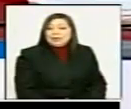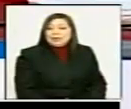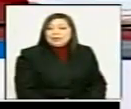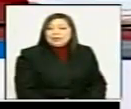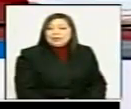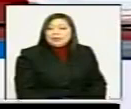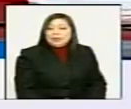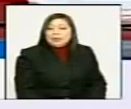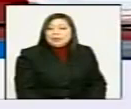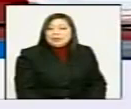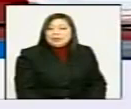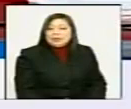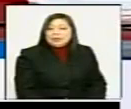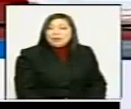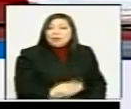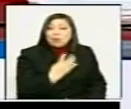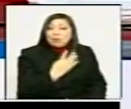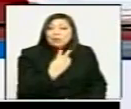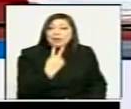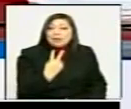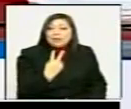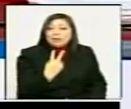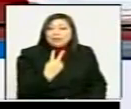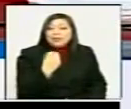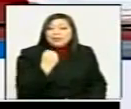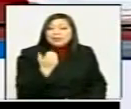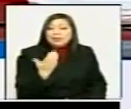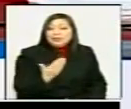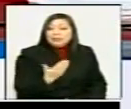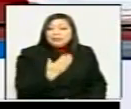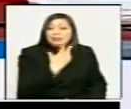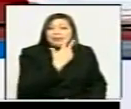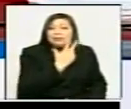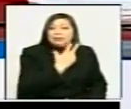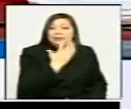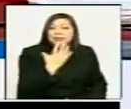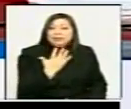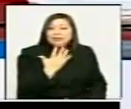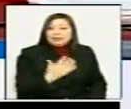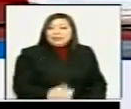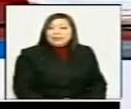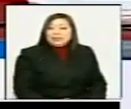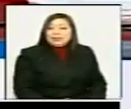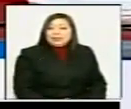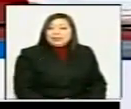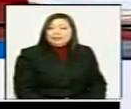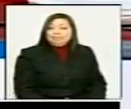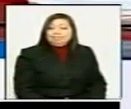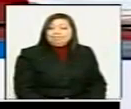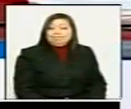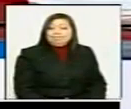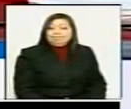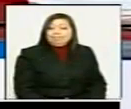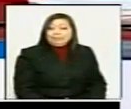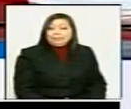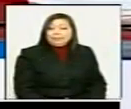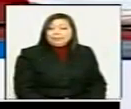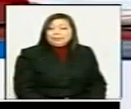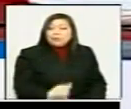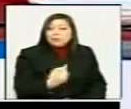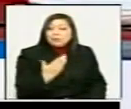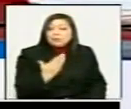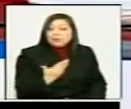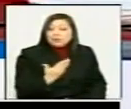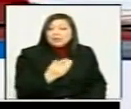no solamente, de esos 42 ha ganado 35 de esos arbitrajes. Y